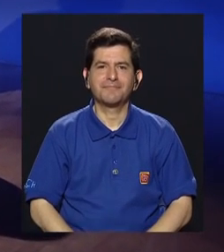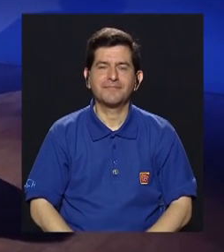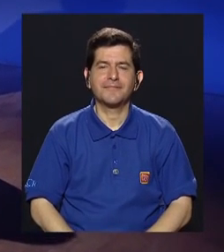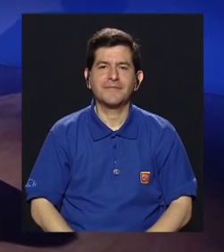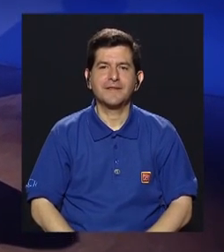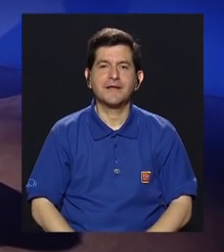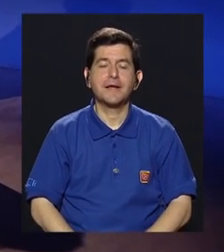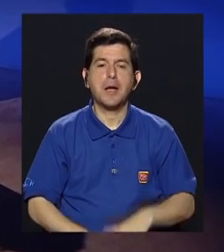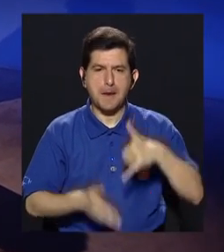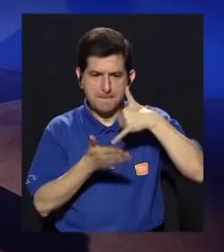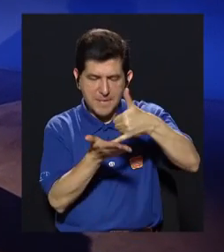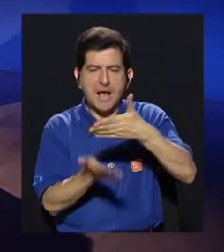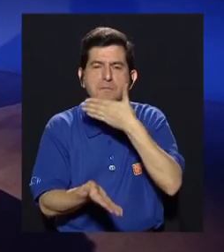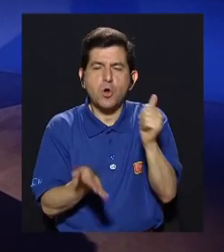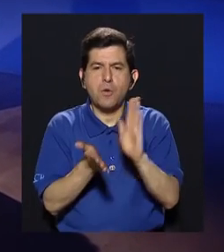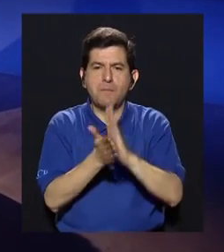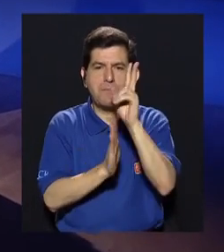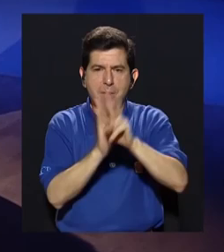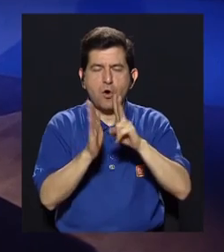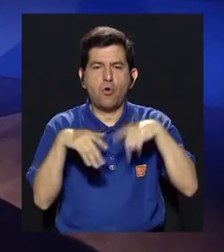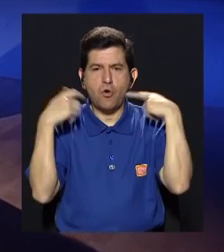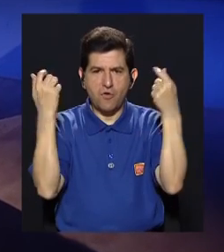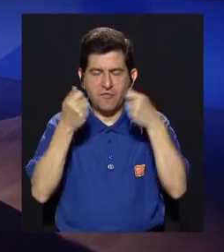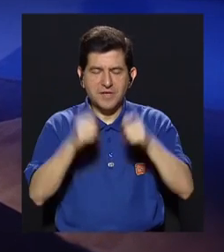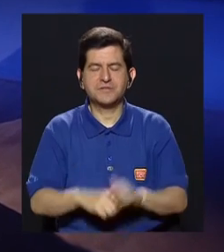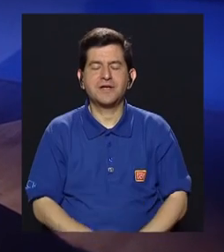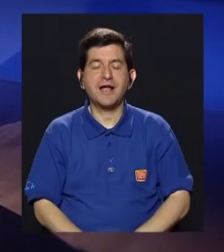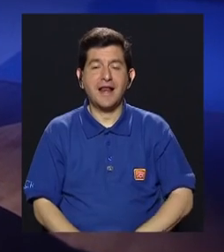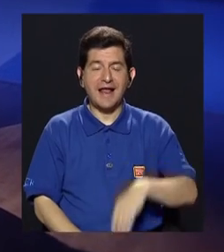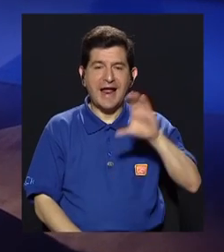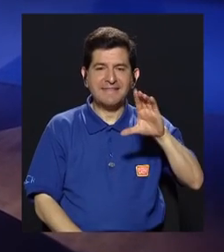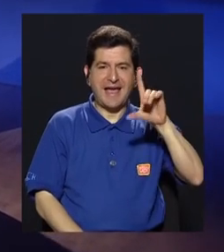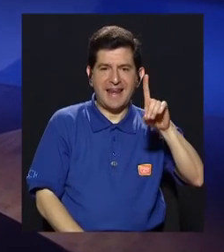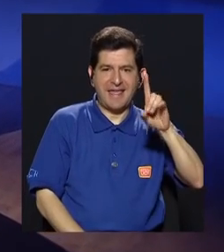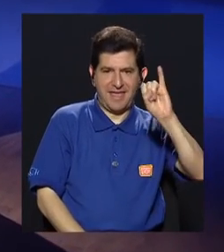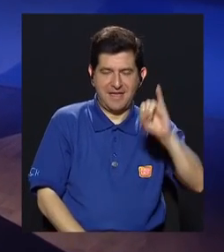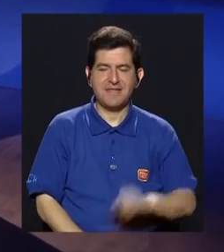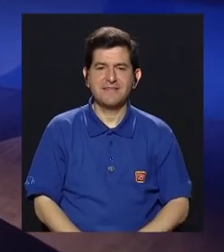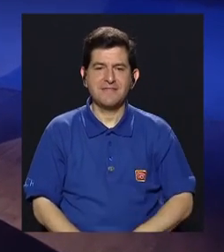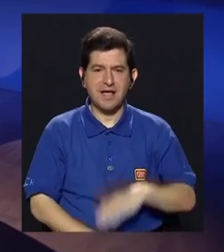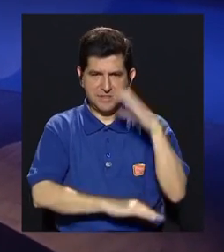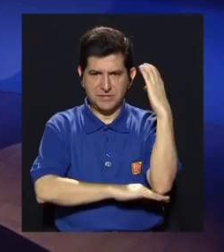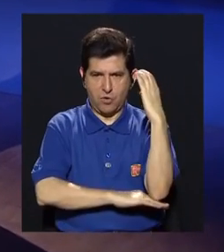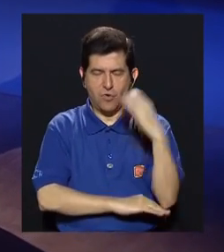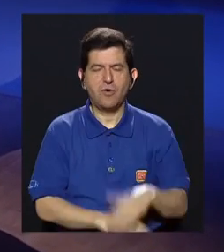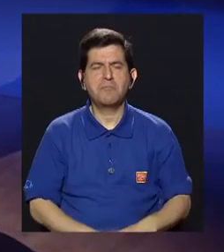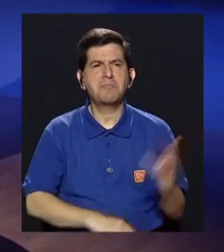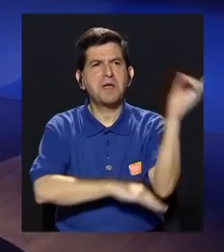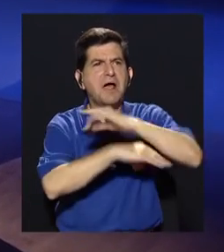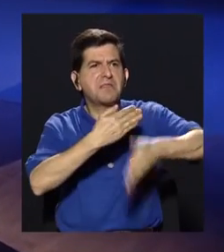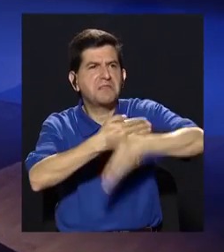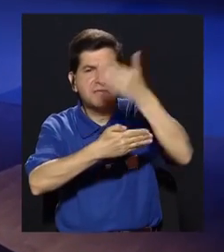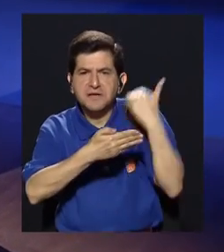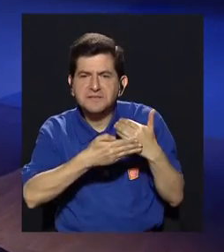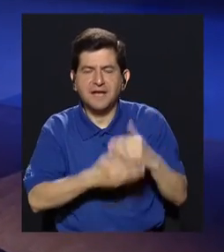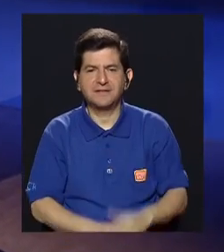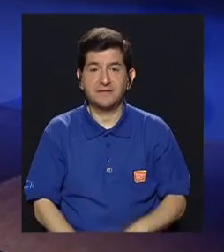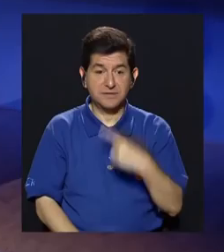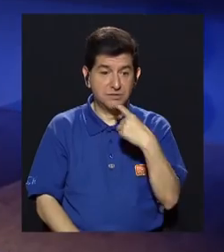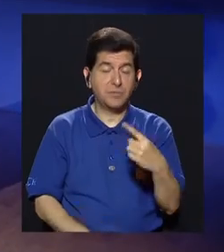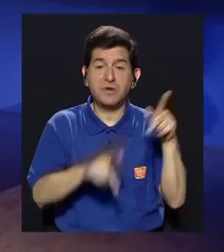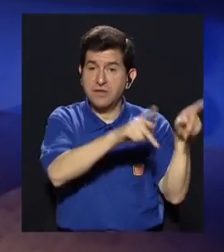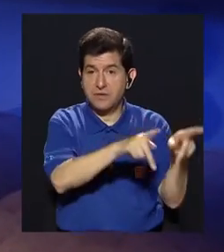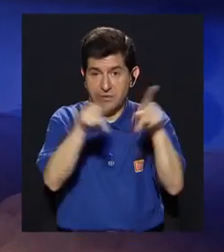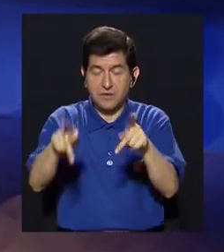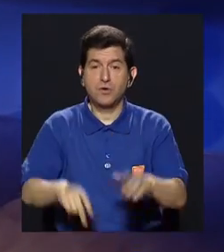este con su documental y por ese premio tan importante pensemos por ahí bueno fue fue premiado como